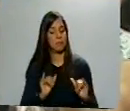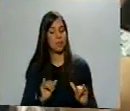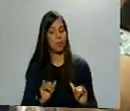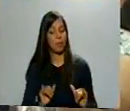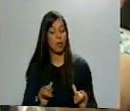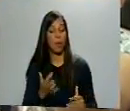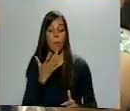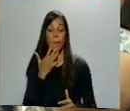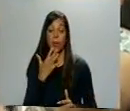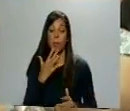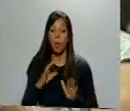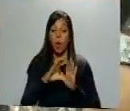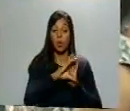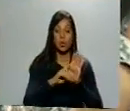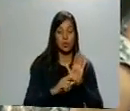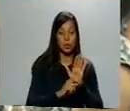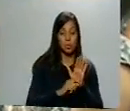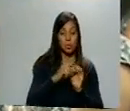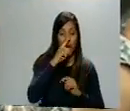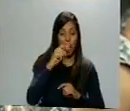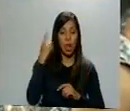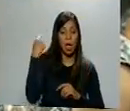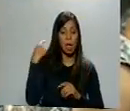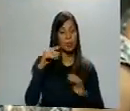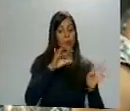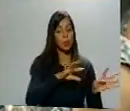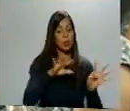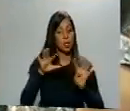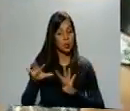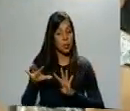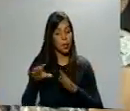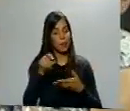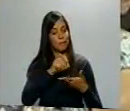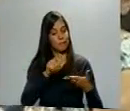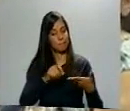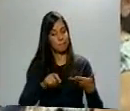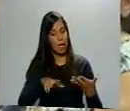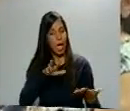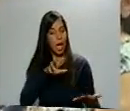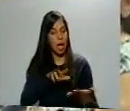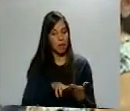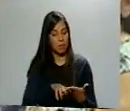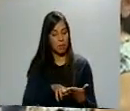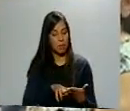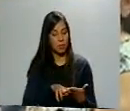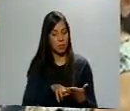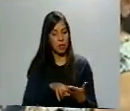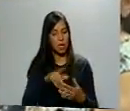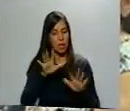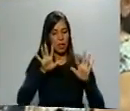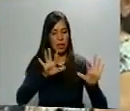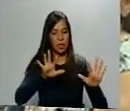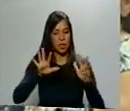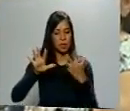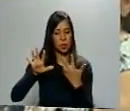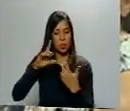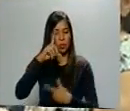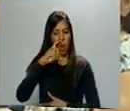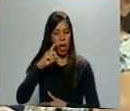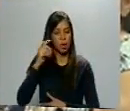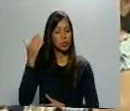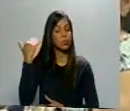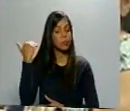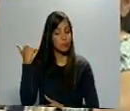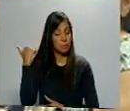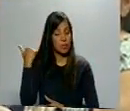que se aprueba la Constitución de la República Bolivariana de Venezuela, hace 18 años, con